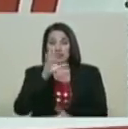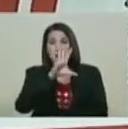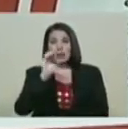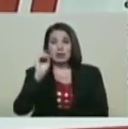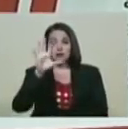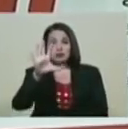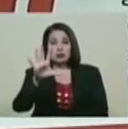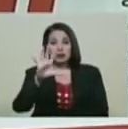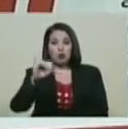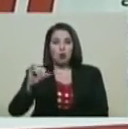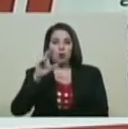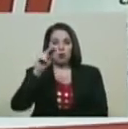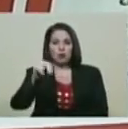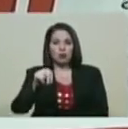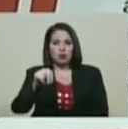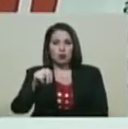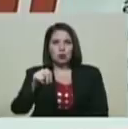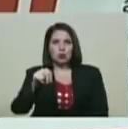505 en junio.